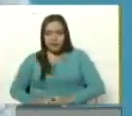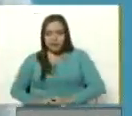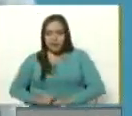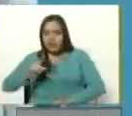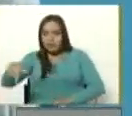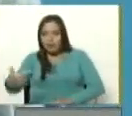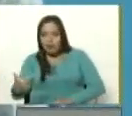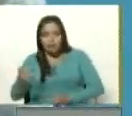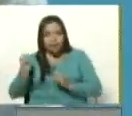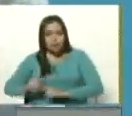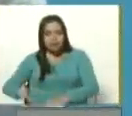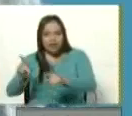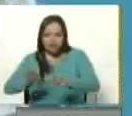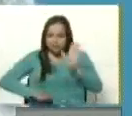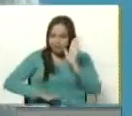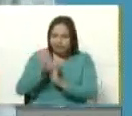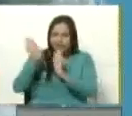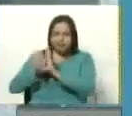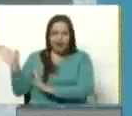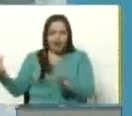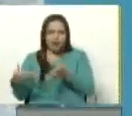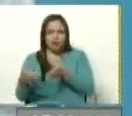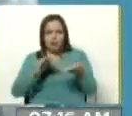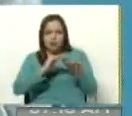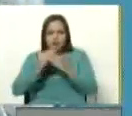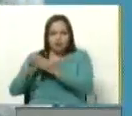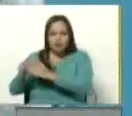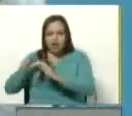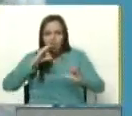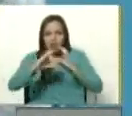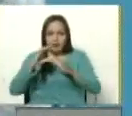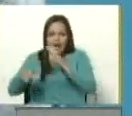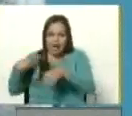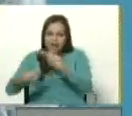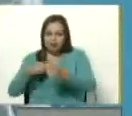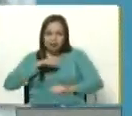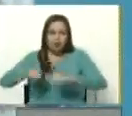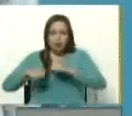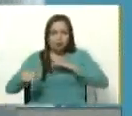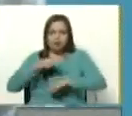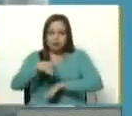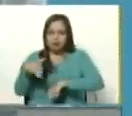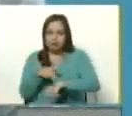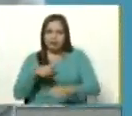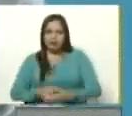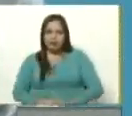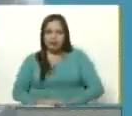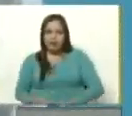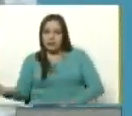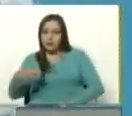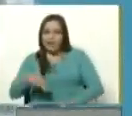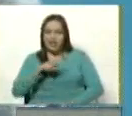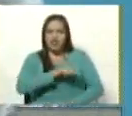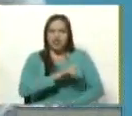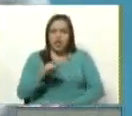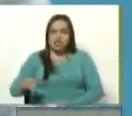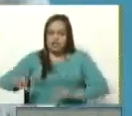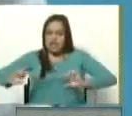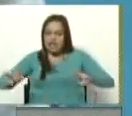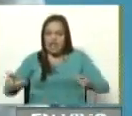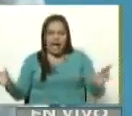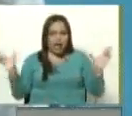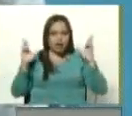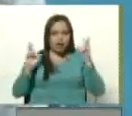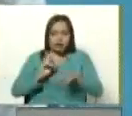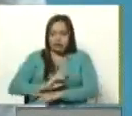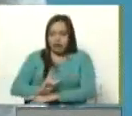de crecer como medios comunitarios, de generar un movimiento nacional, que se generaron más de 200 radios rapidísimo.